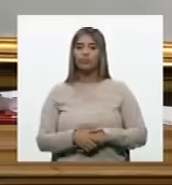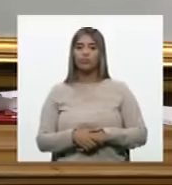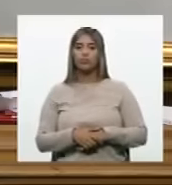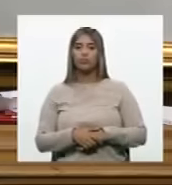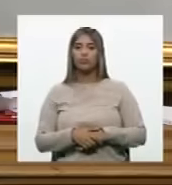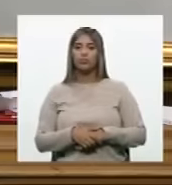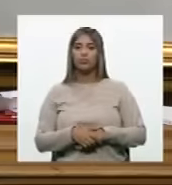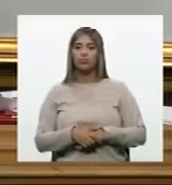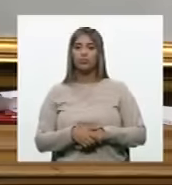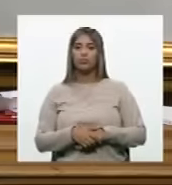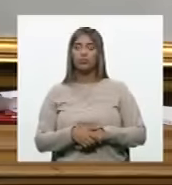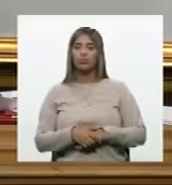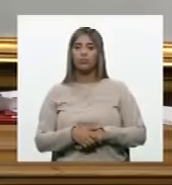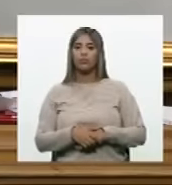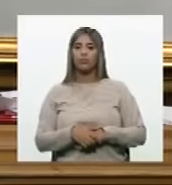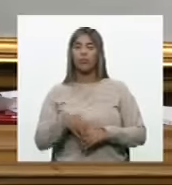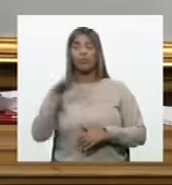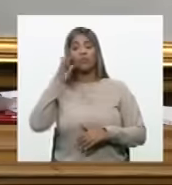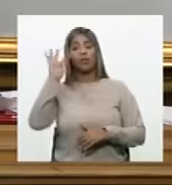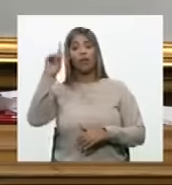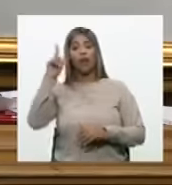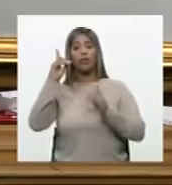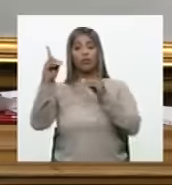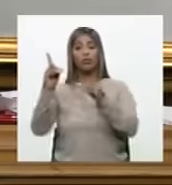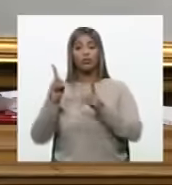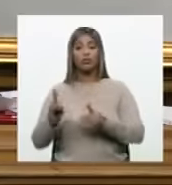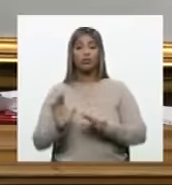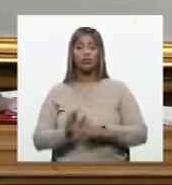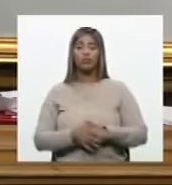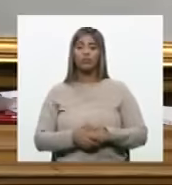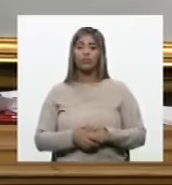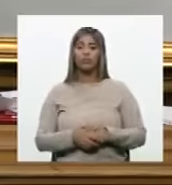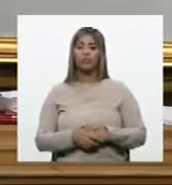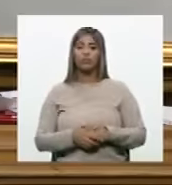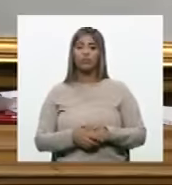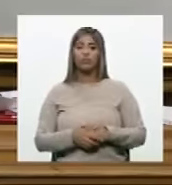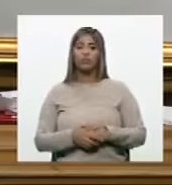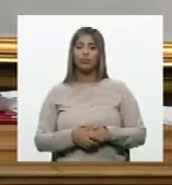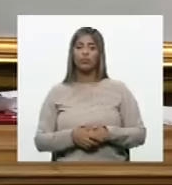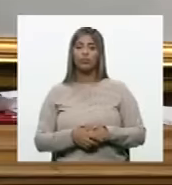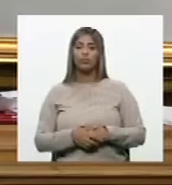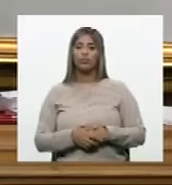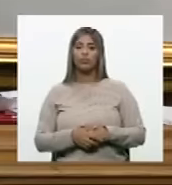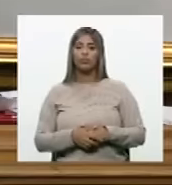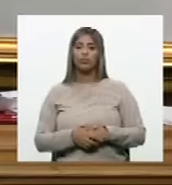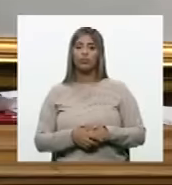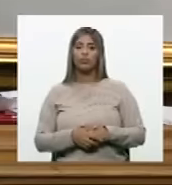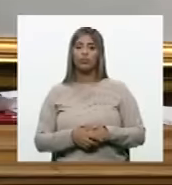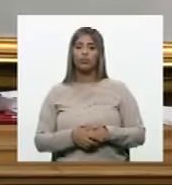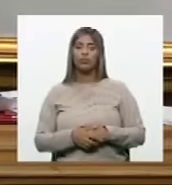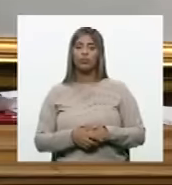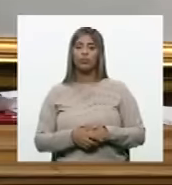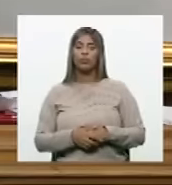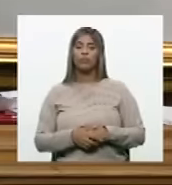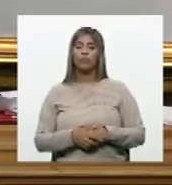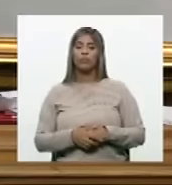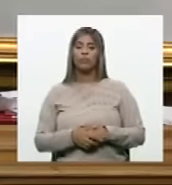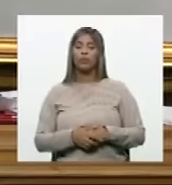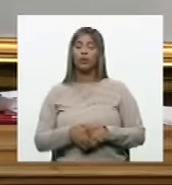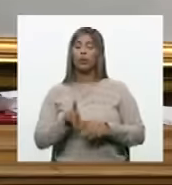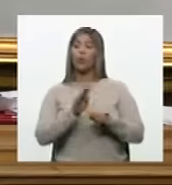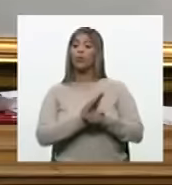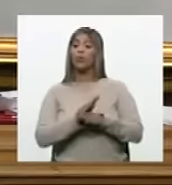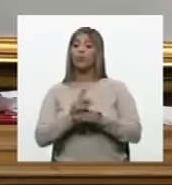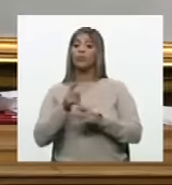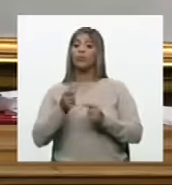El fiscal verá. la ley de extinción de dominio y la ley para la protección